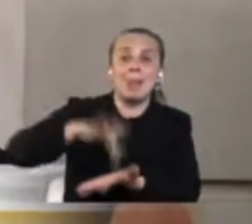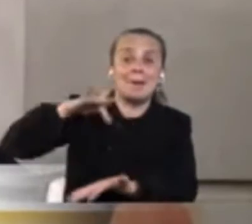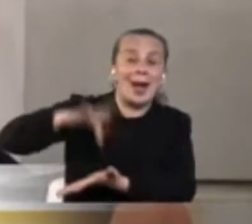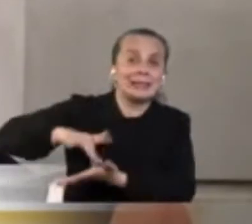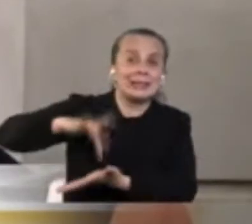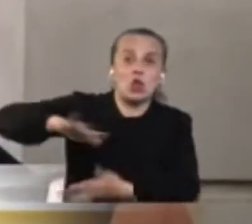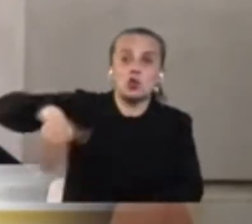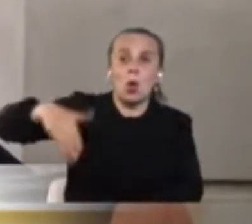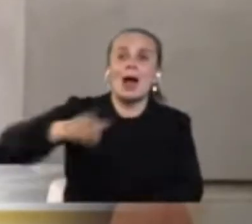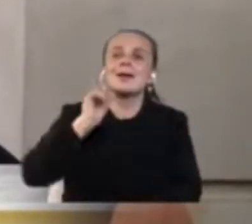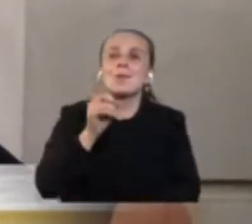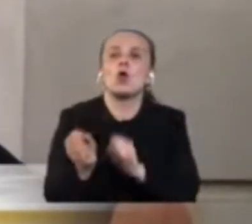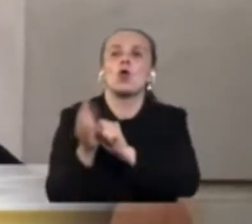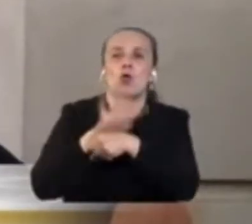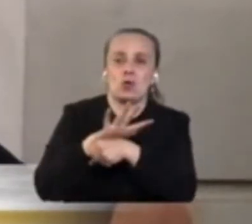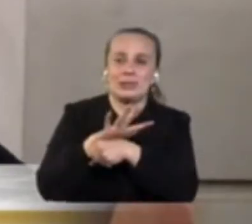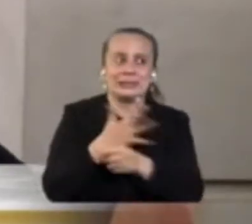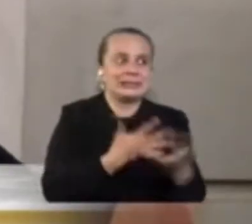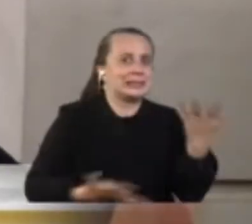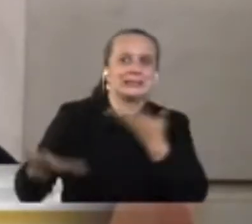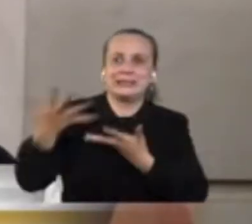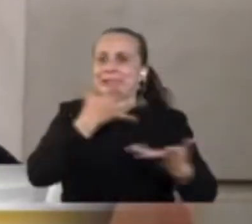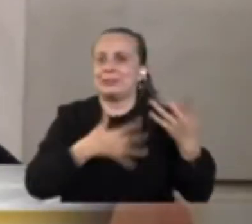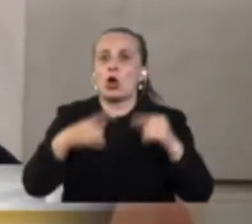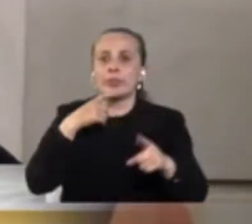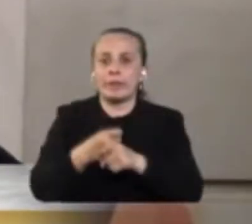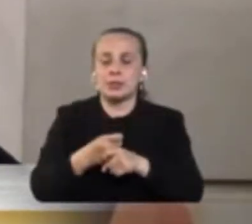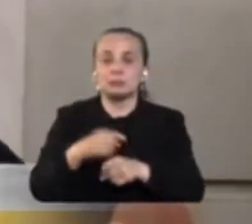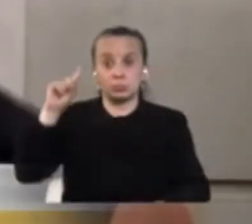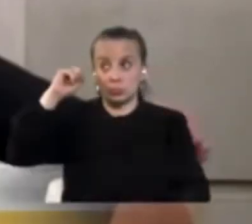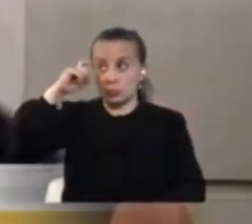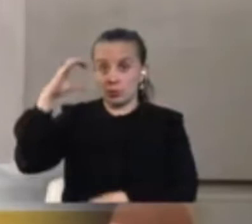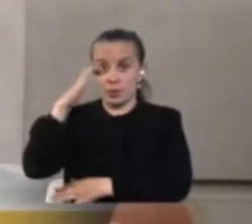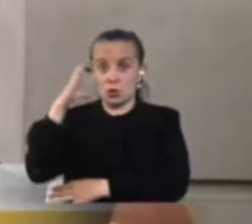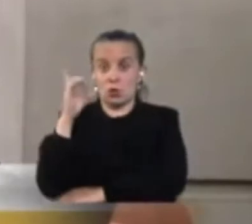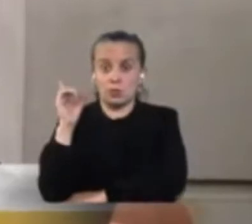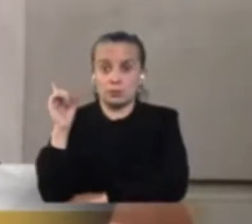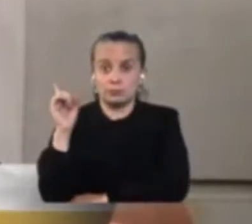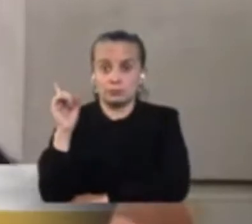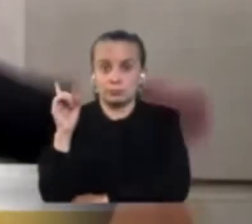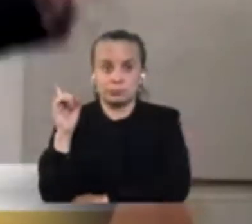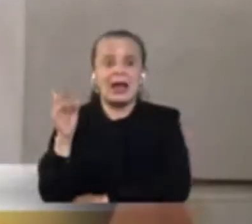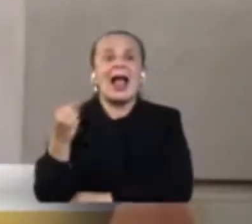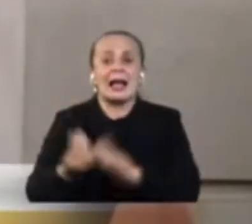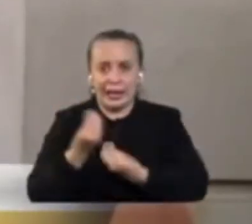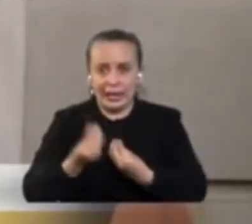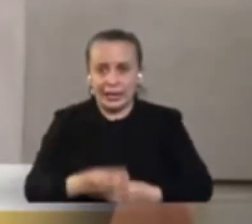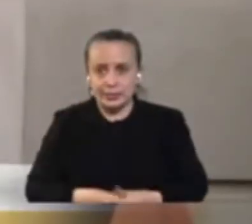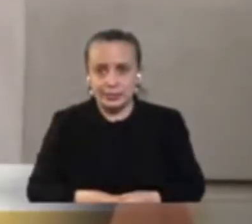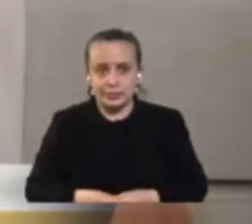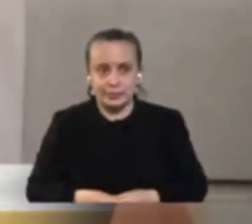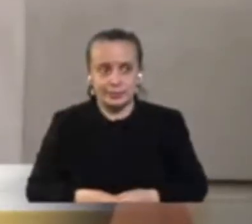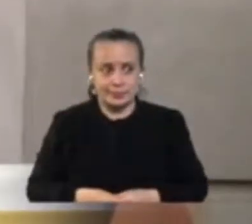producida por el COVID. Y lo que ha hecho el gobierno colombiano es básicamente transformar